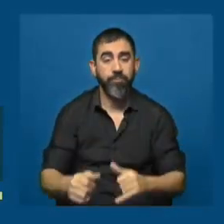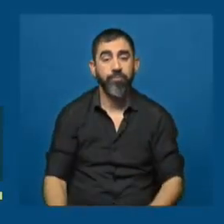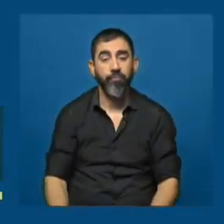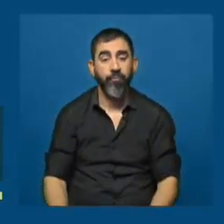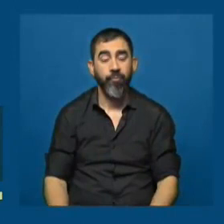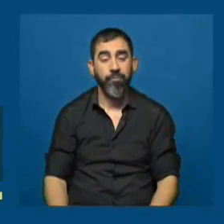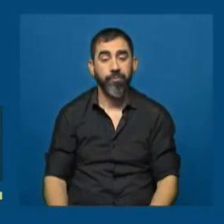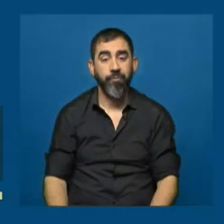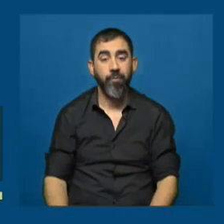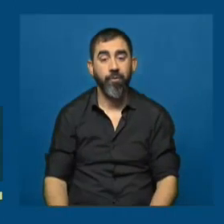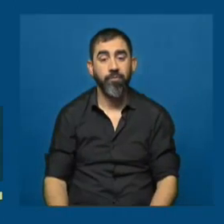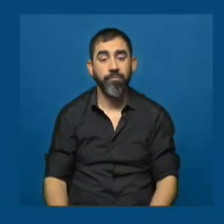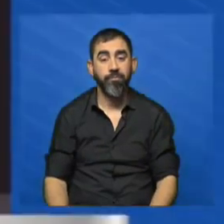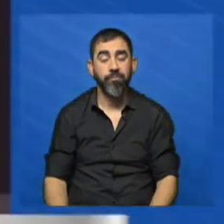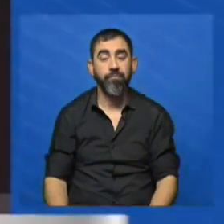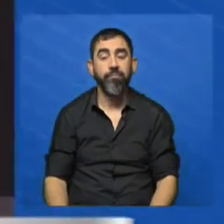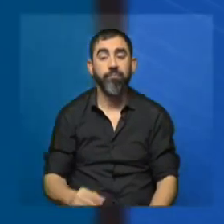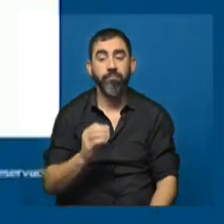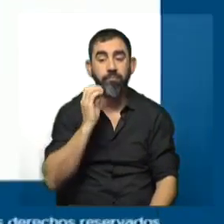las últimas horas.